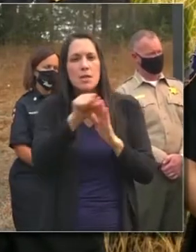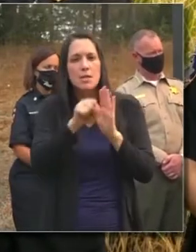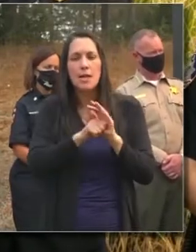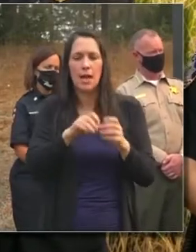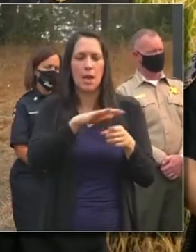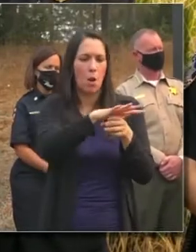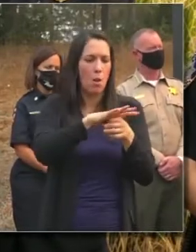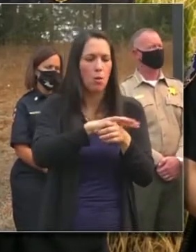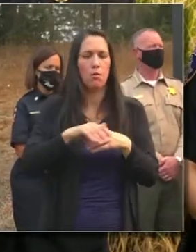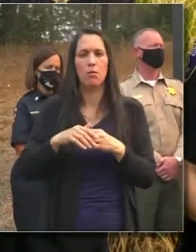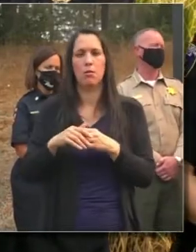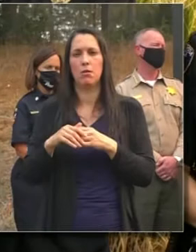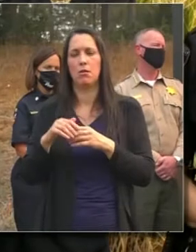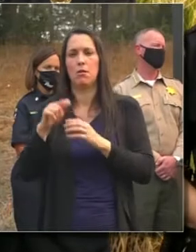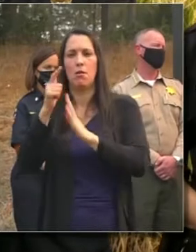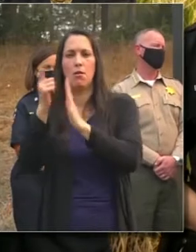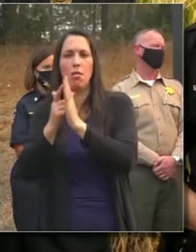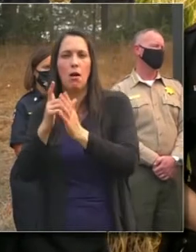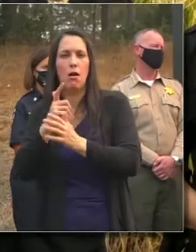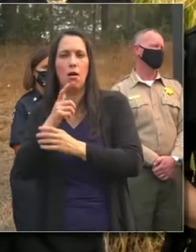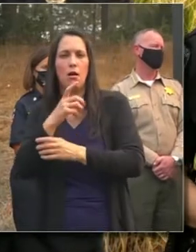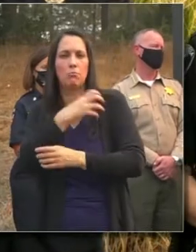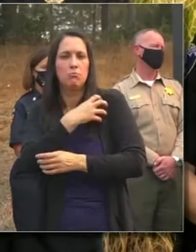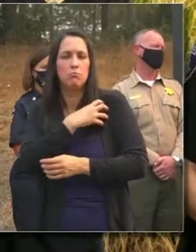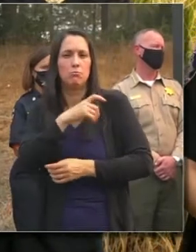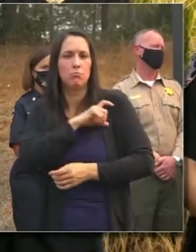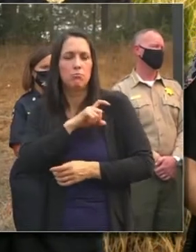locales policía